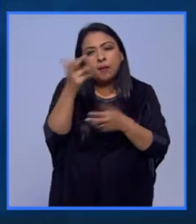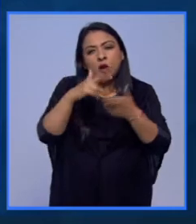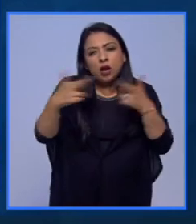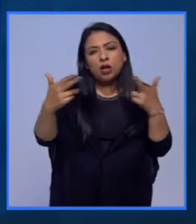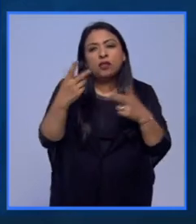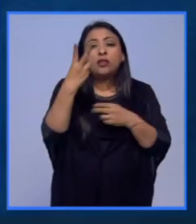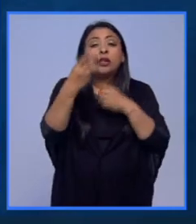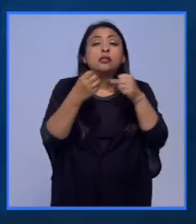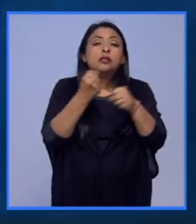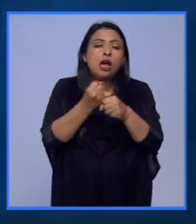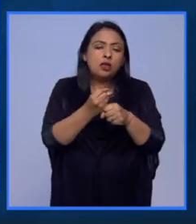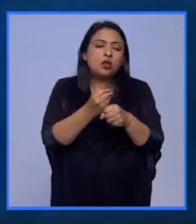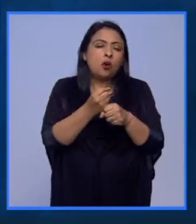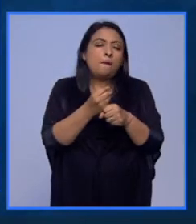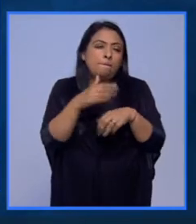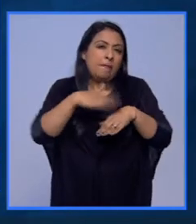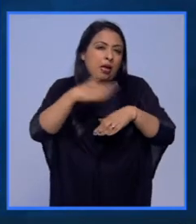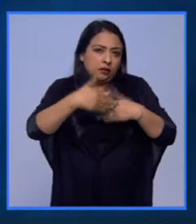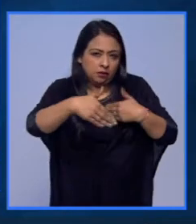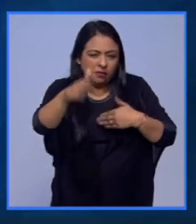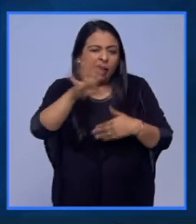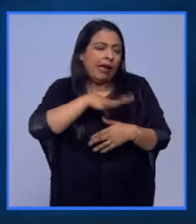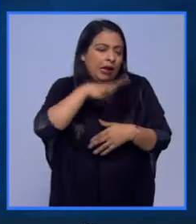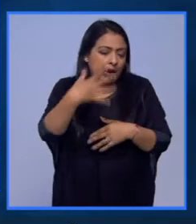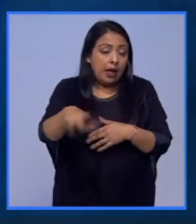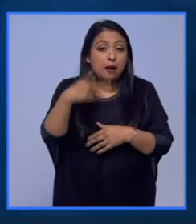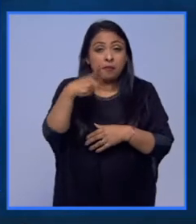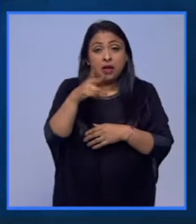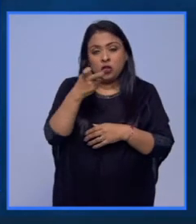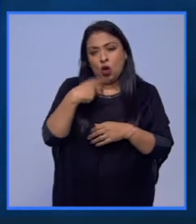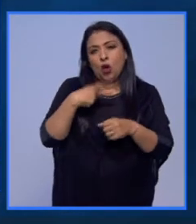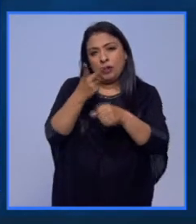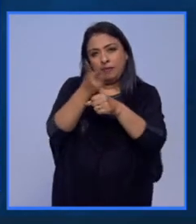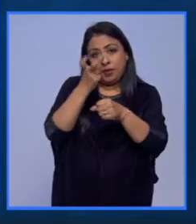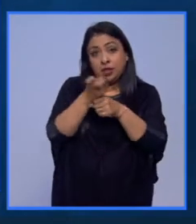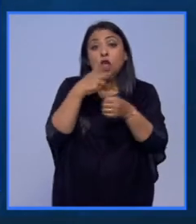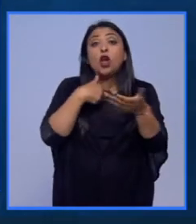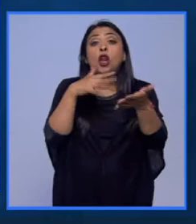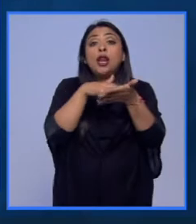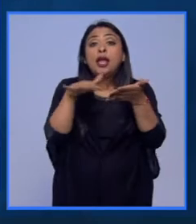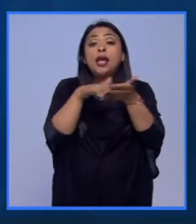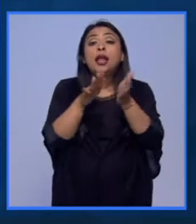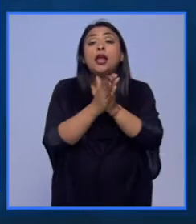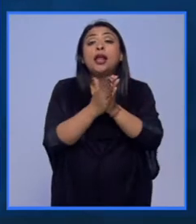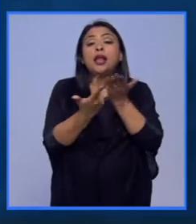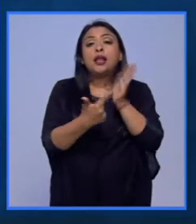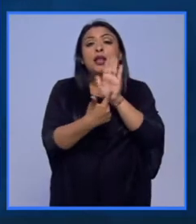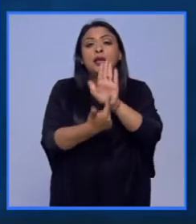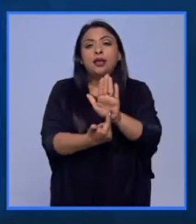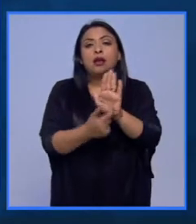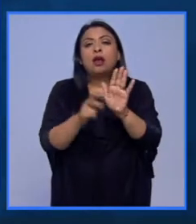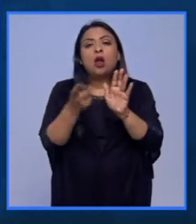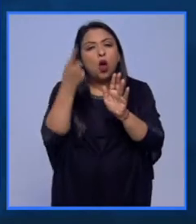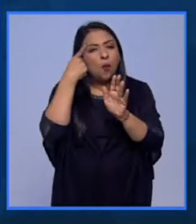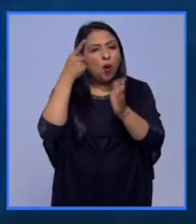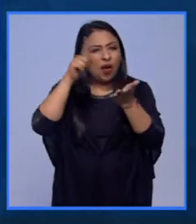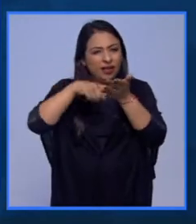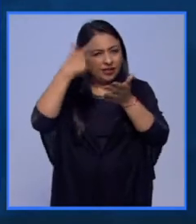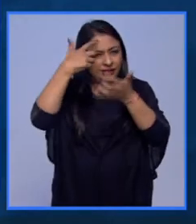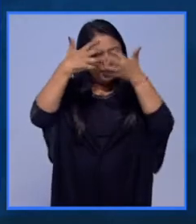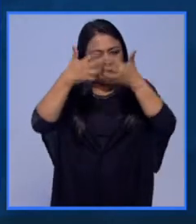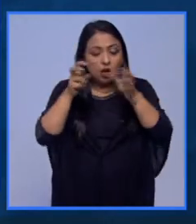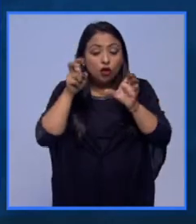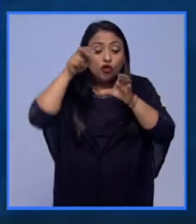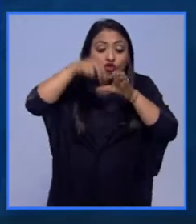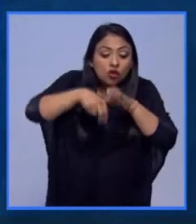términos, digamos, generales. Pero en relación con esto, yo los invito a leer el libro Un clavado a tu cerebro. Este es un